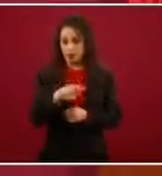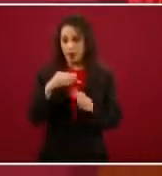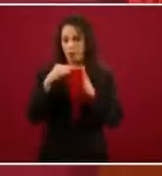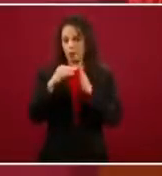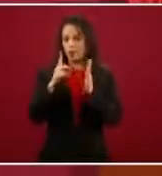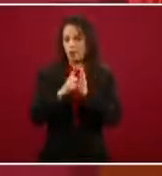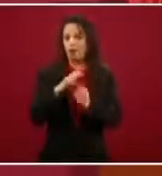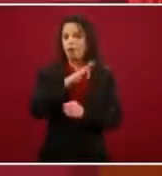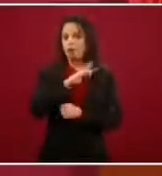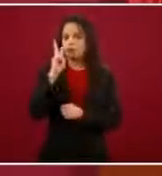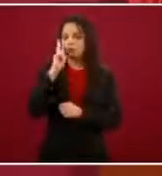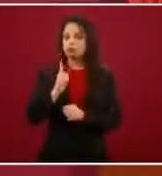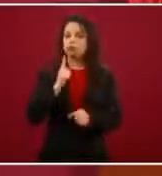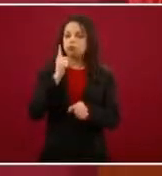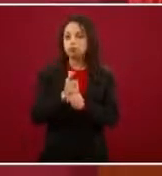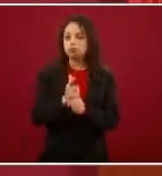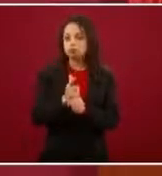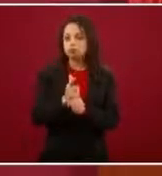fiscalmente